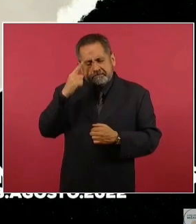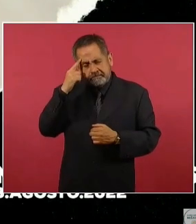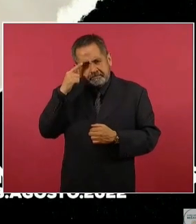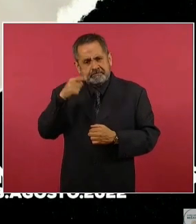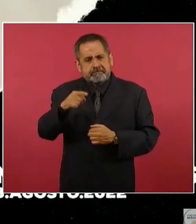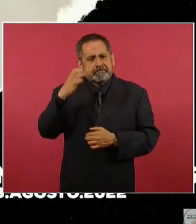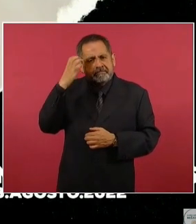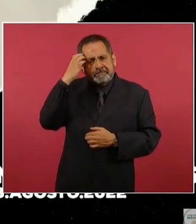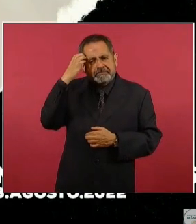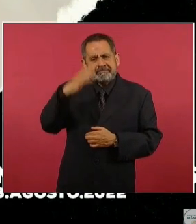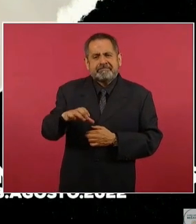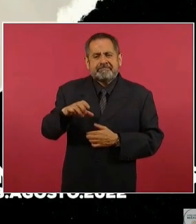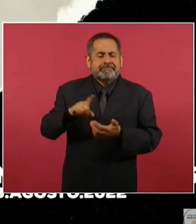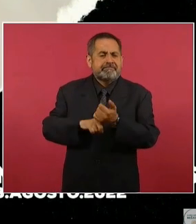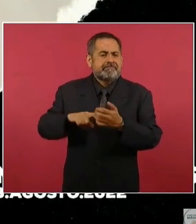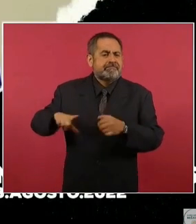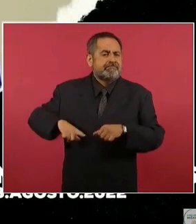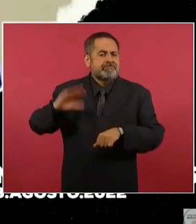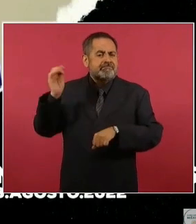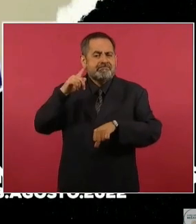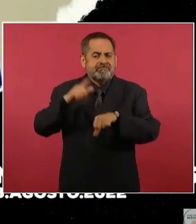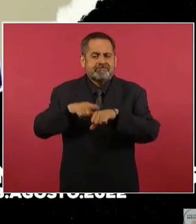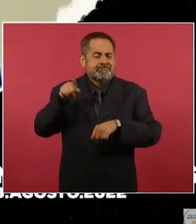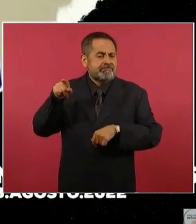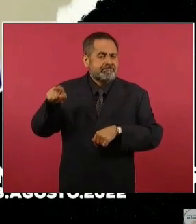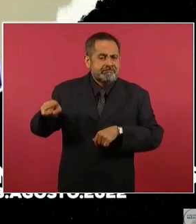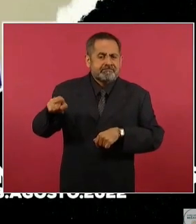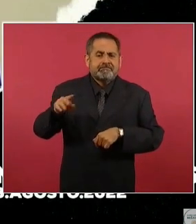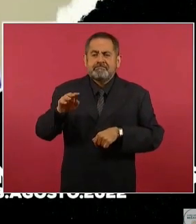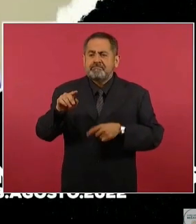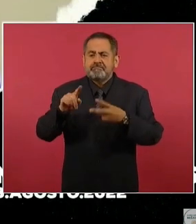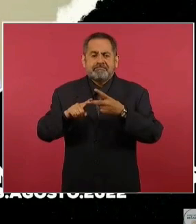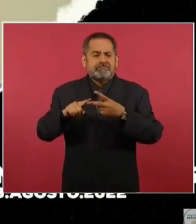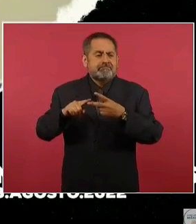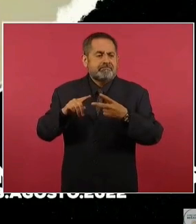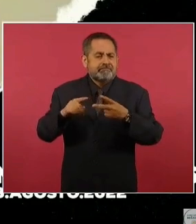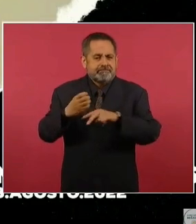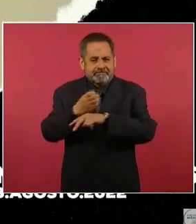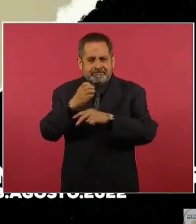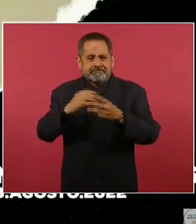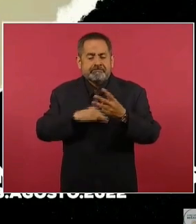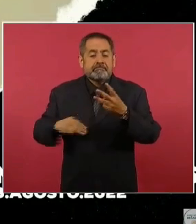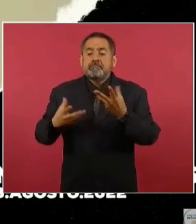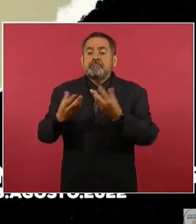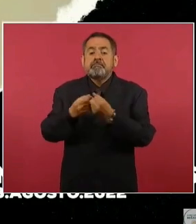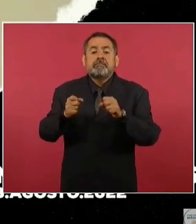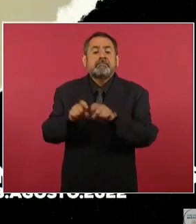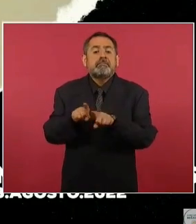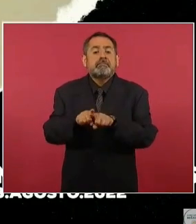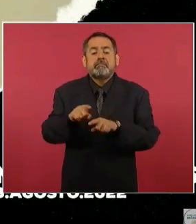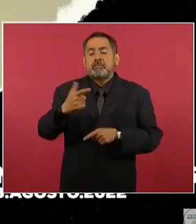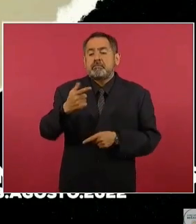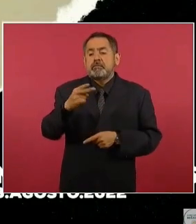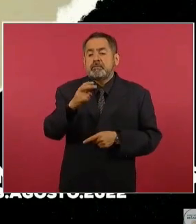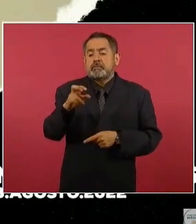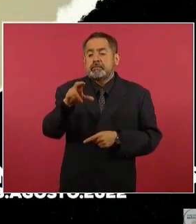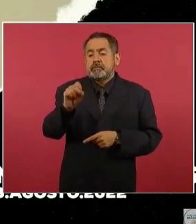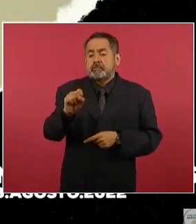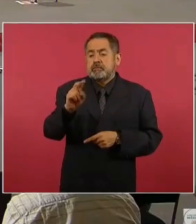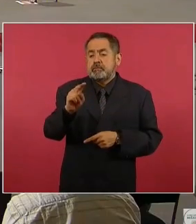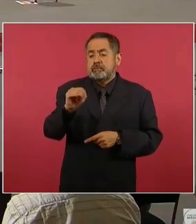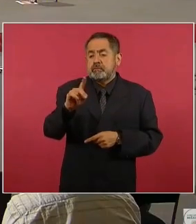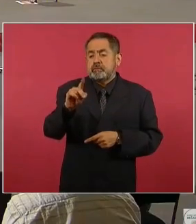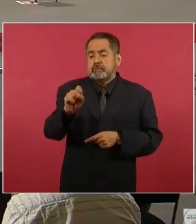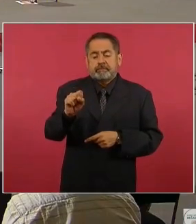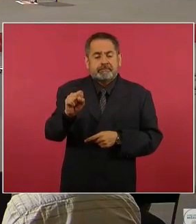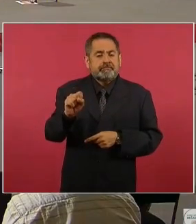un crimen de Estado en el que concurrieron integrantes del grupo delictivo Guerreros Unidos y agentes